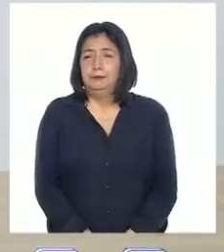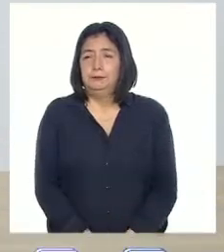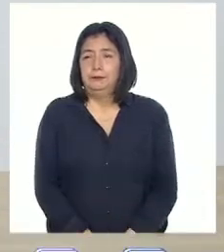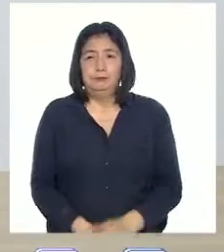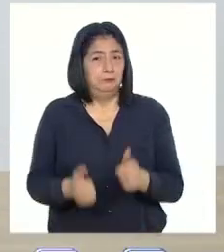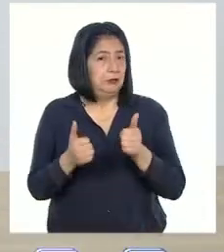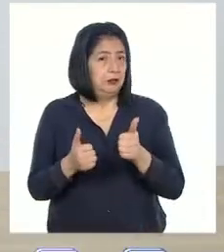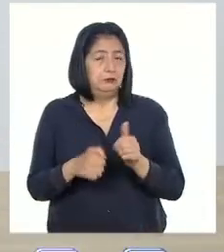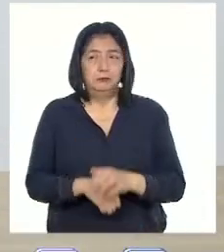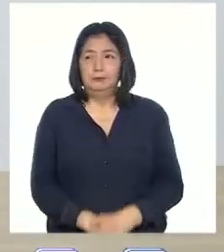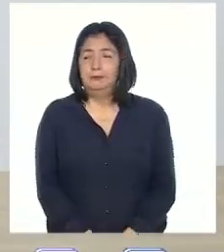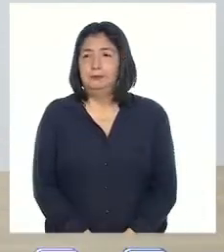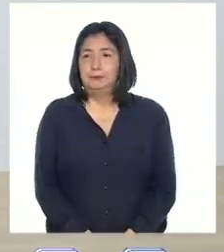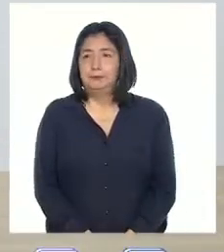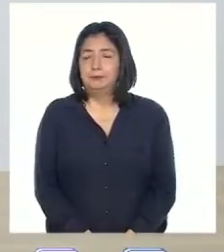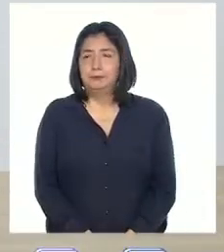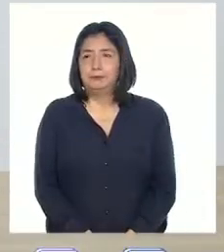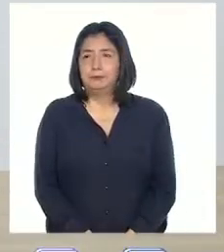Eso.